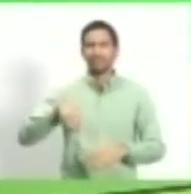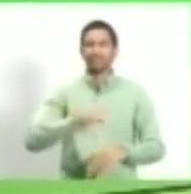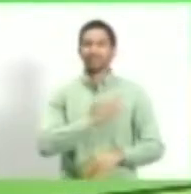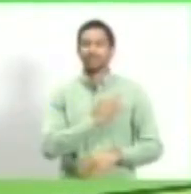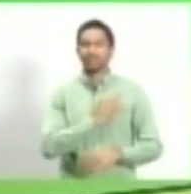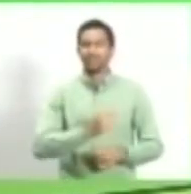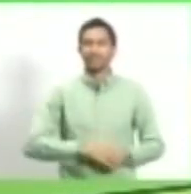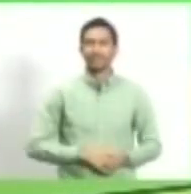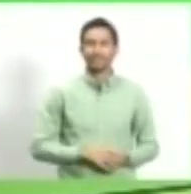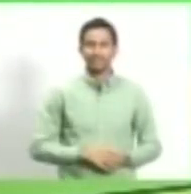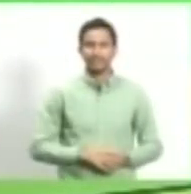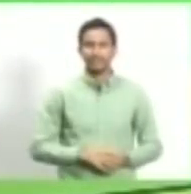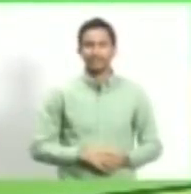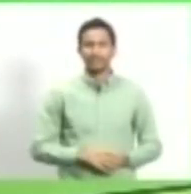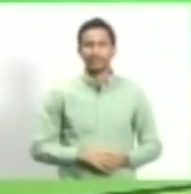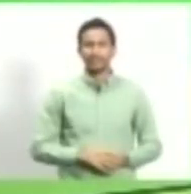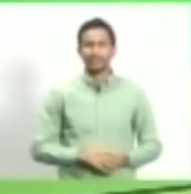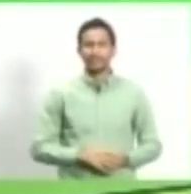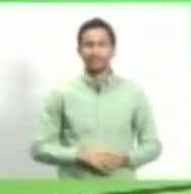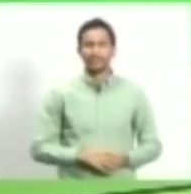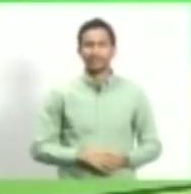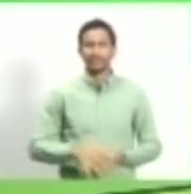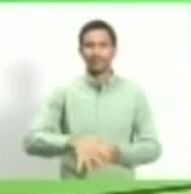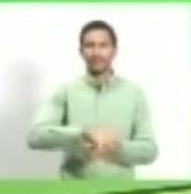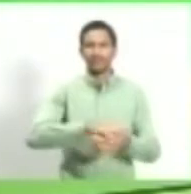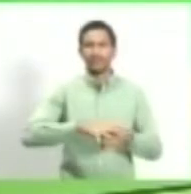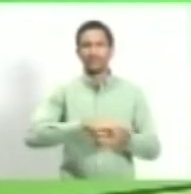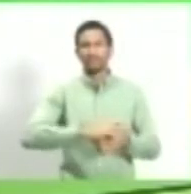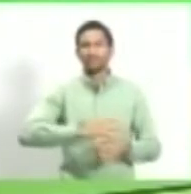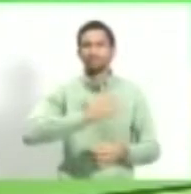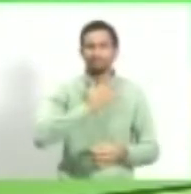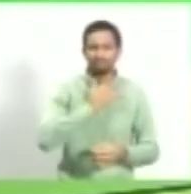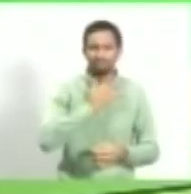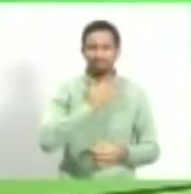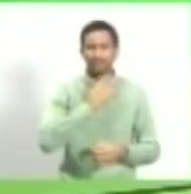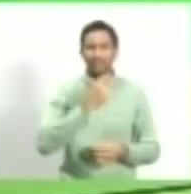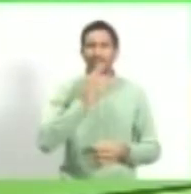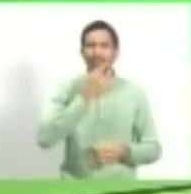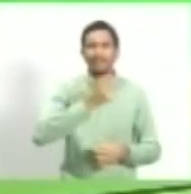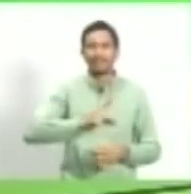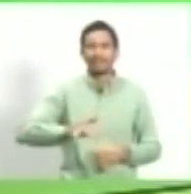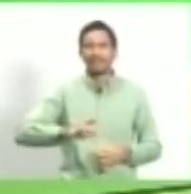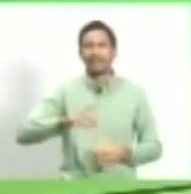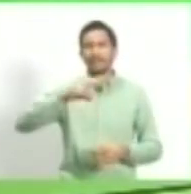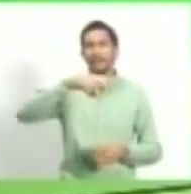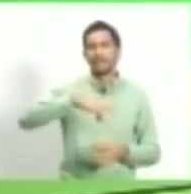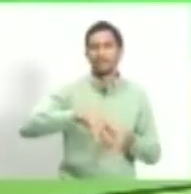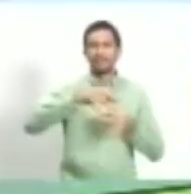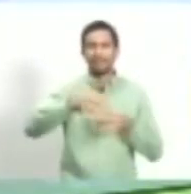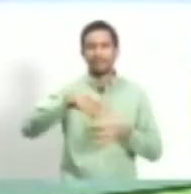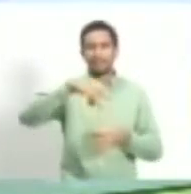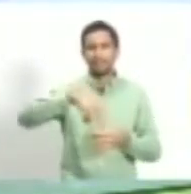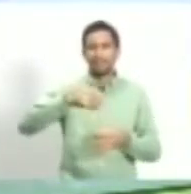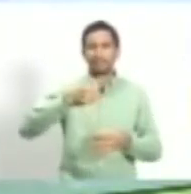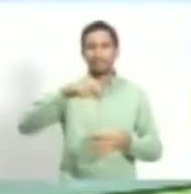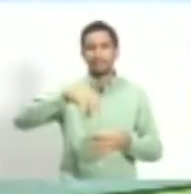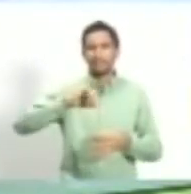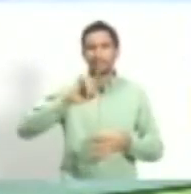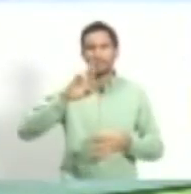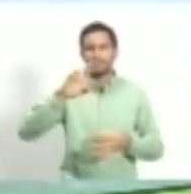regional. Parálisis de las salinas de Manaure provoca desespero entre los comerciantes de la región. Hoy completan